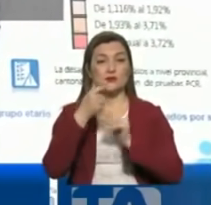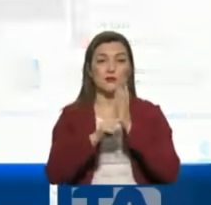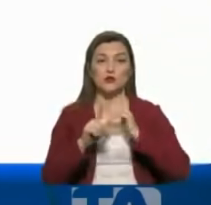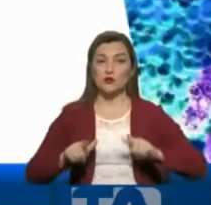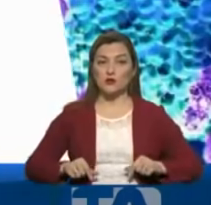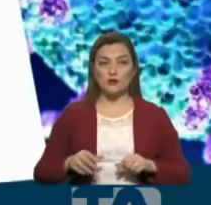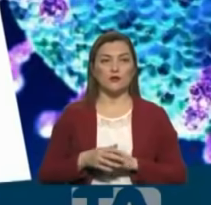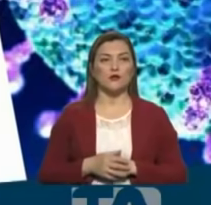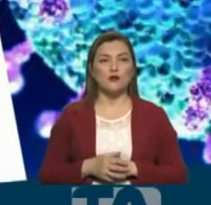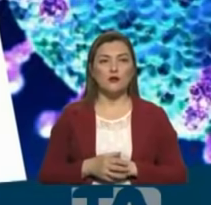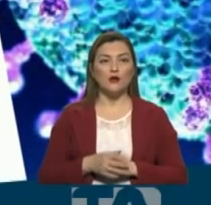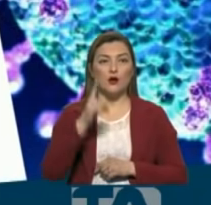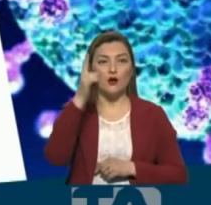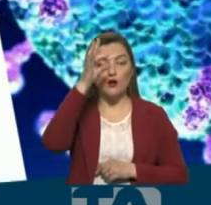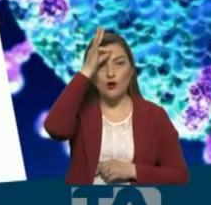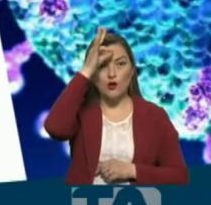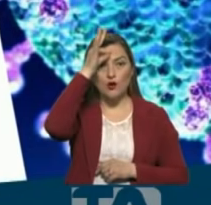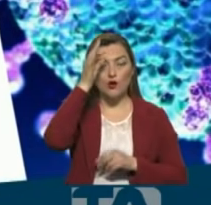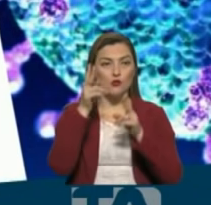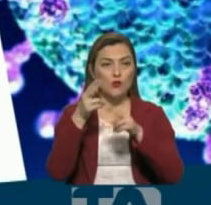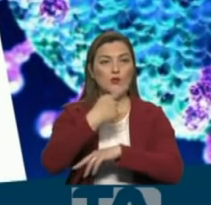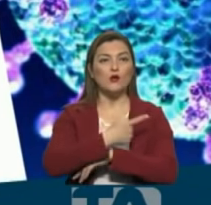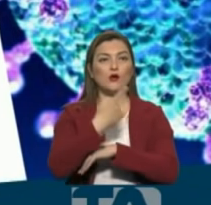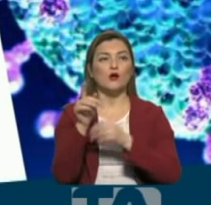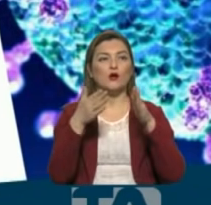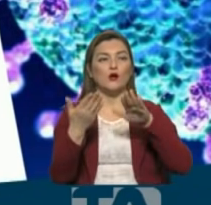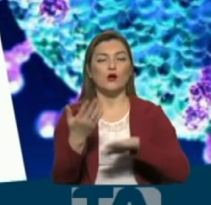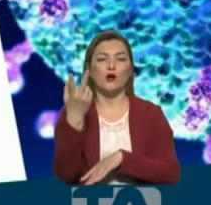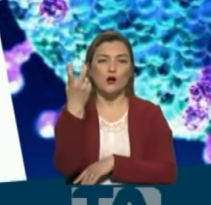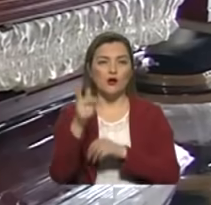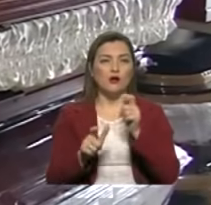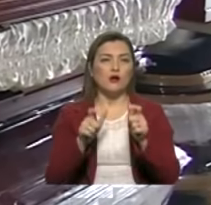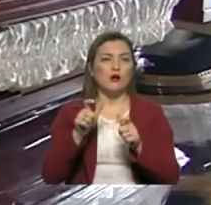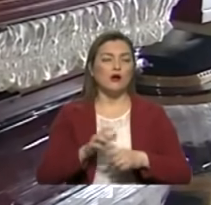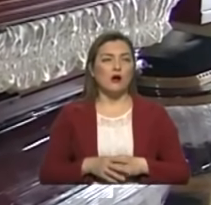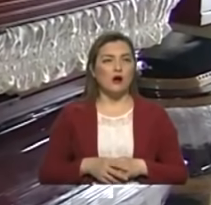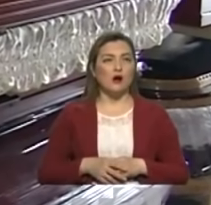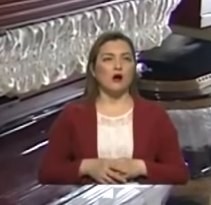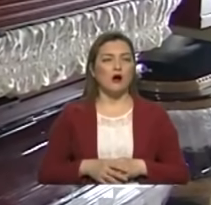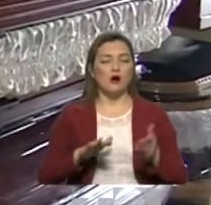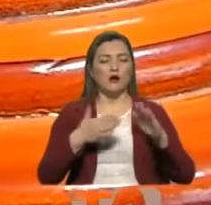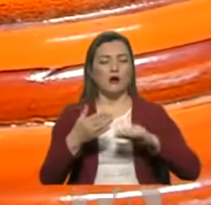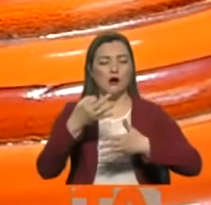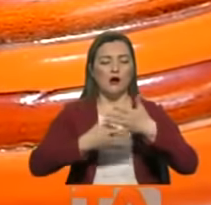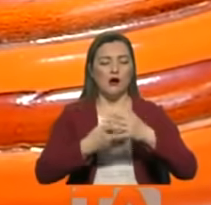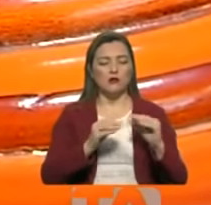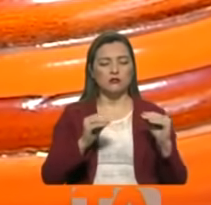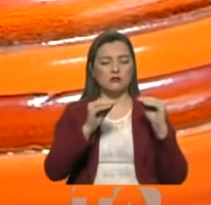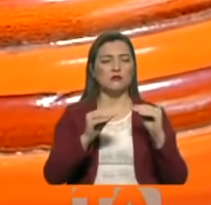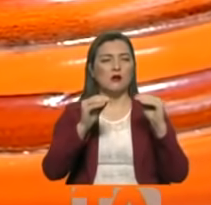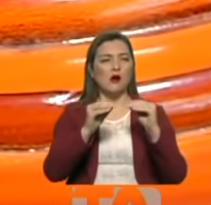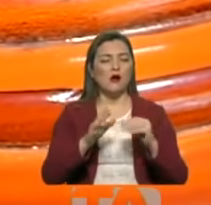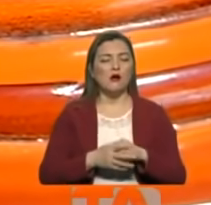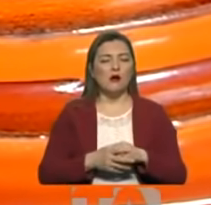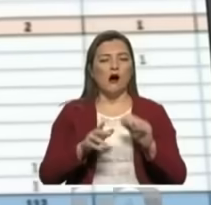virus. Pero solo en un hospital, ese mismo día, murieron 12 personas. El aumento de muertes totales se ve también en los